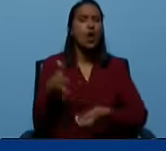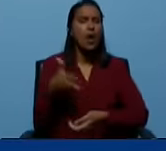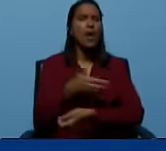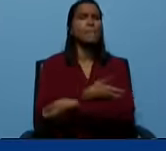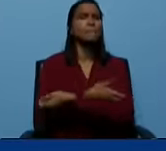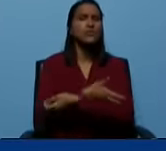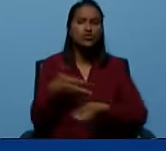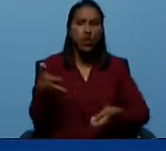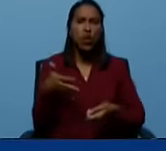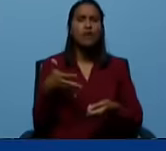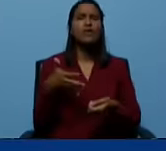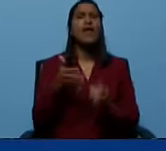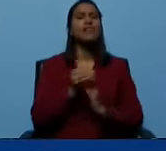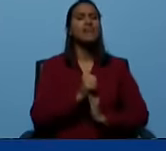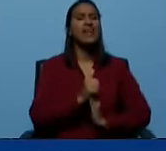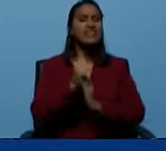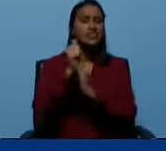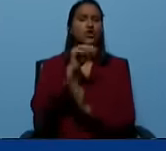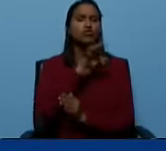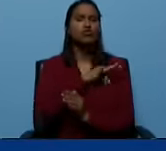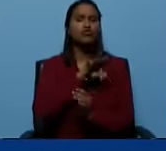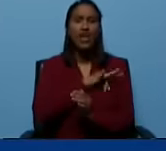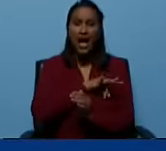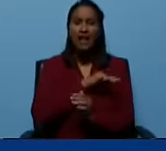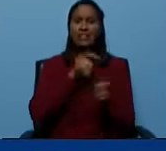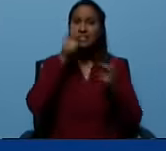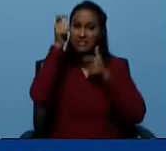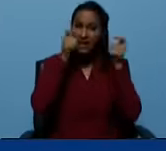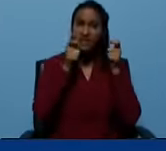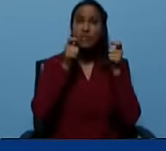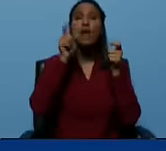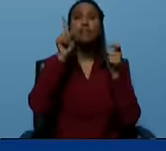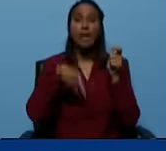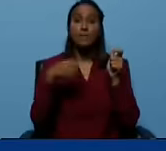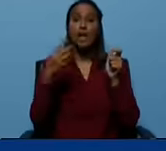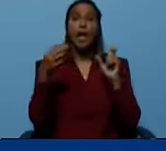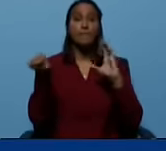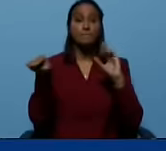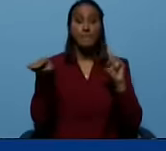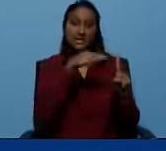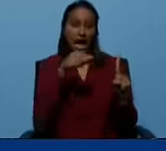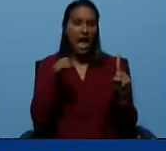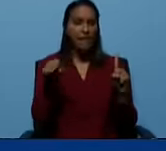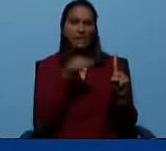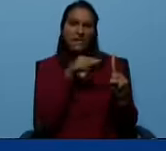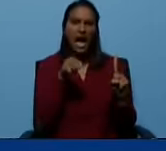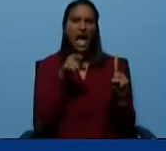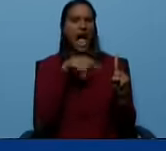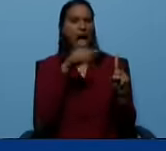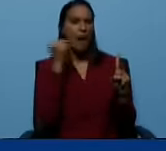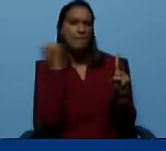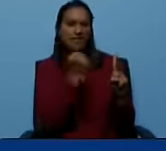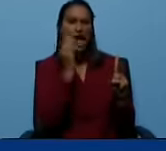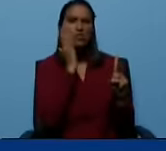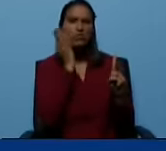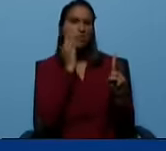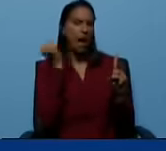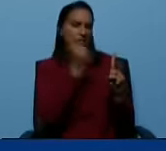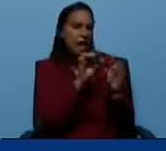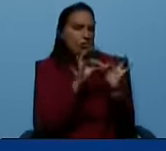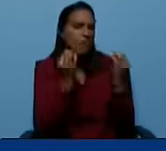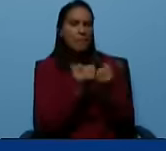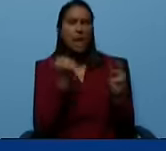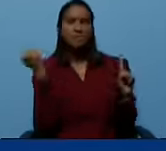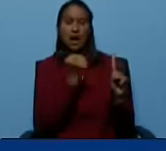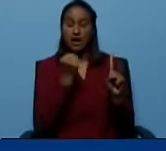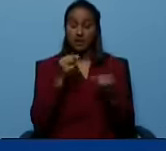líderes sociales y políticos del chavismo de base que fueron amenazados, ellos, sus hijos, sus madres, sus abuelas, todos sus familiares, que